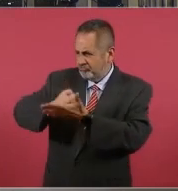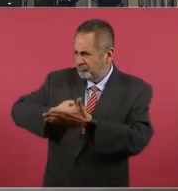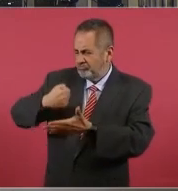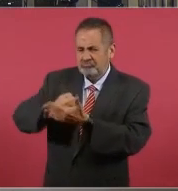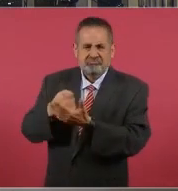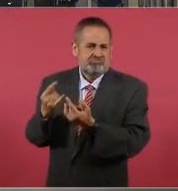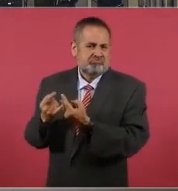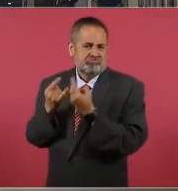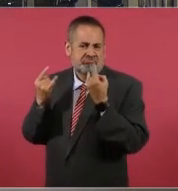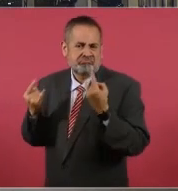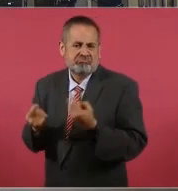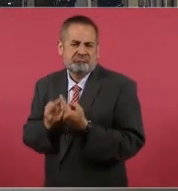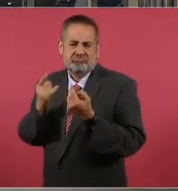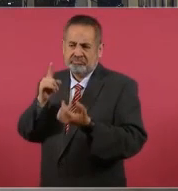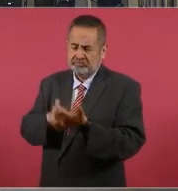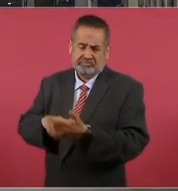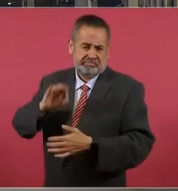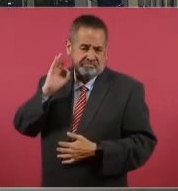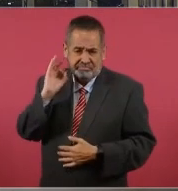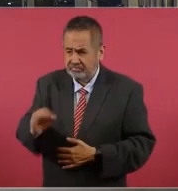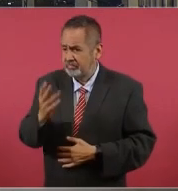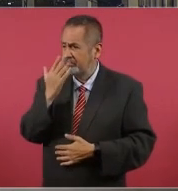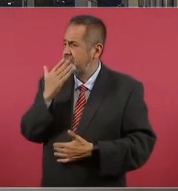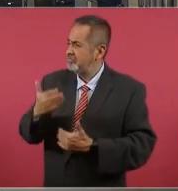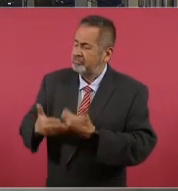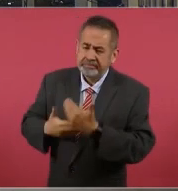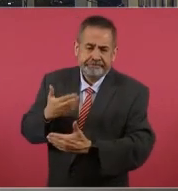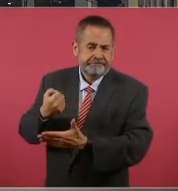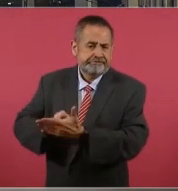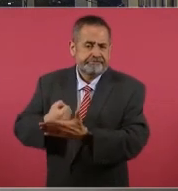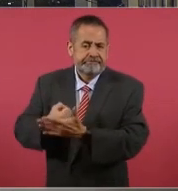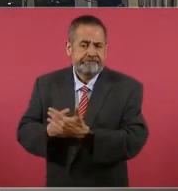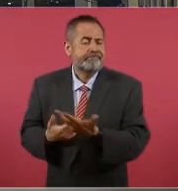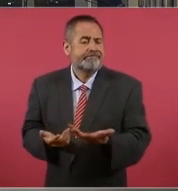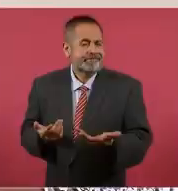tenemos en nuestro país? Entonces,